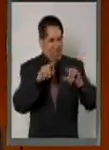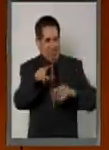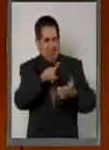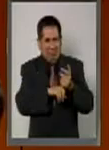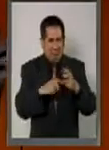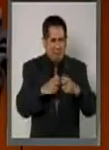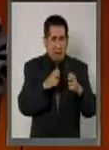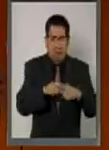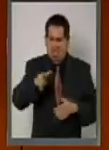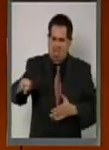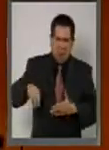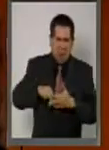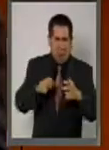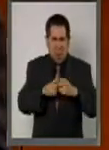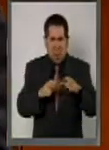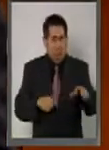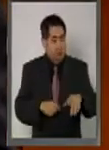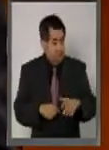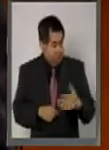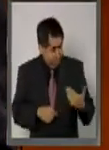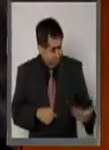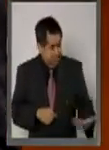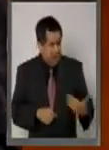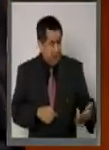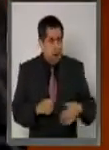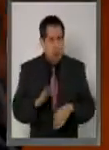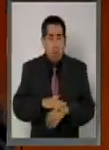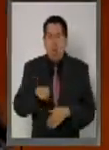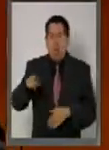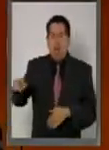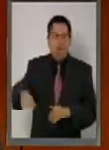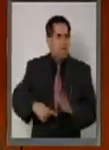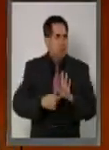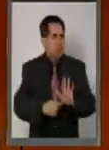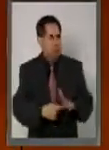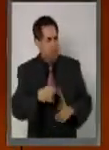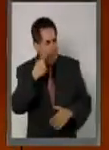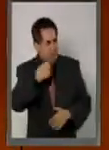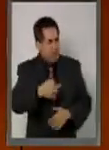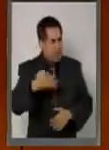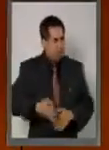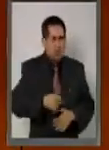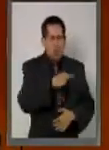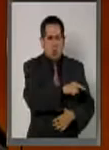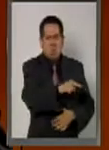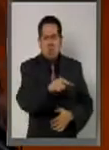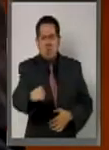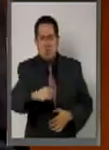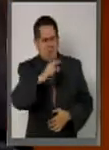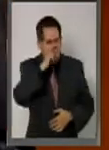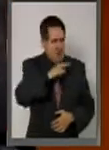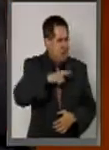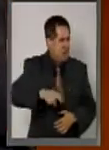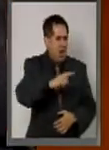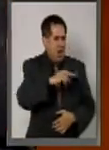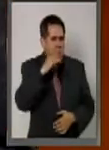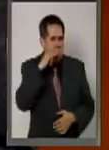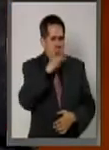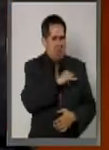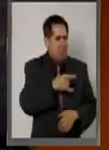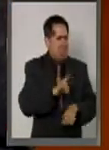nerviosos cada vez que sube, y hacen bien, porque exhibe sistemáticamente las fallas y las hipocresías y el